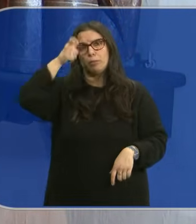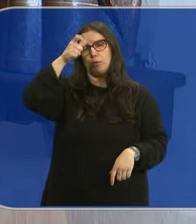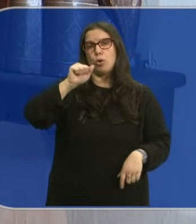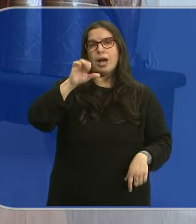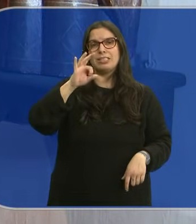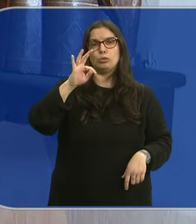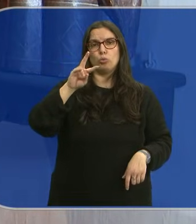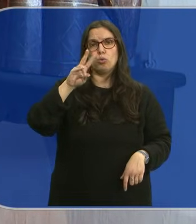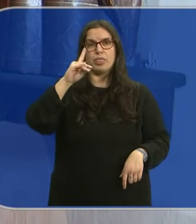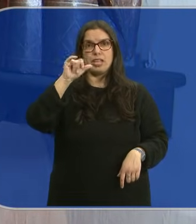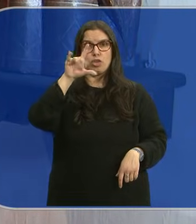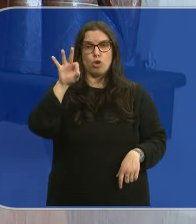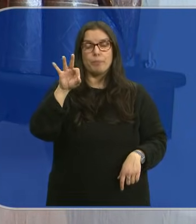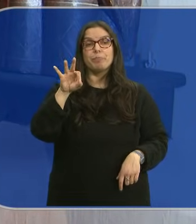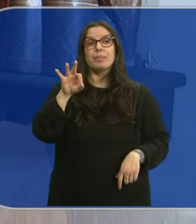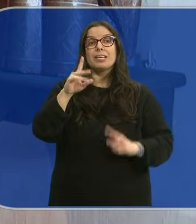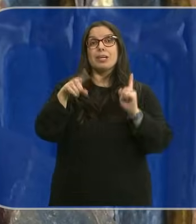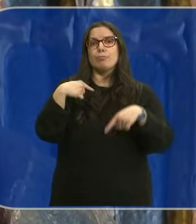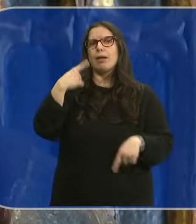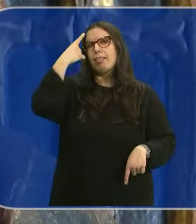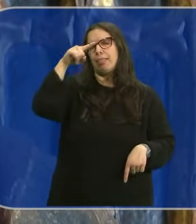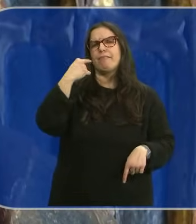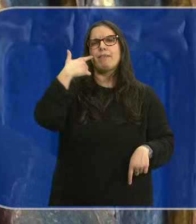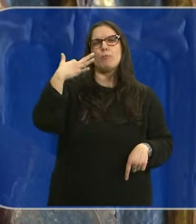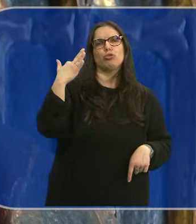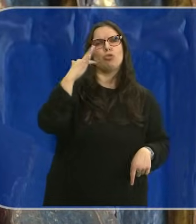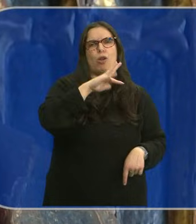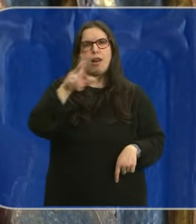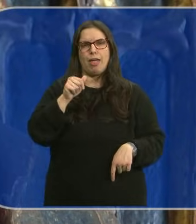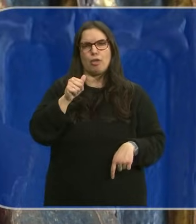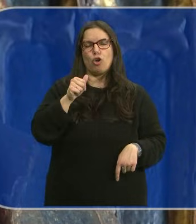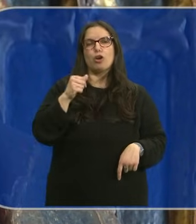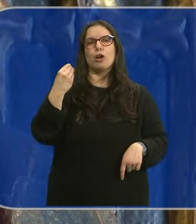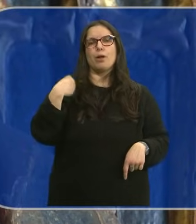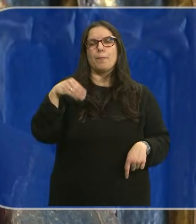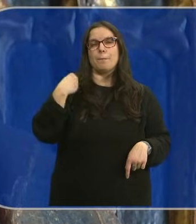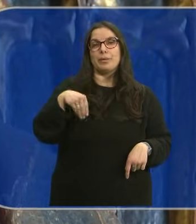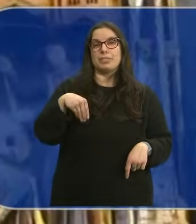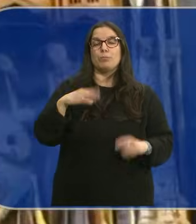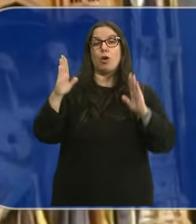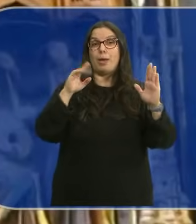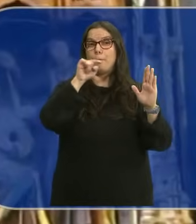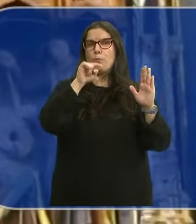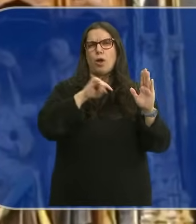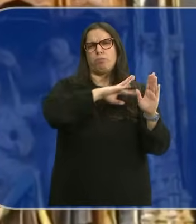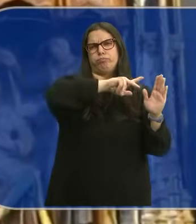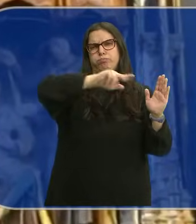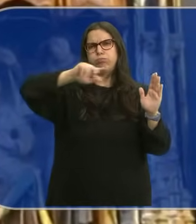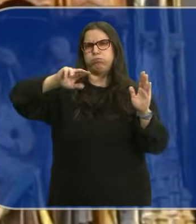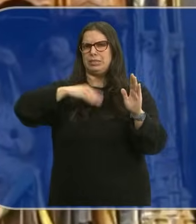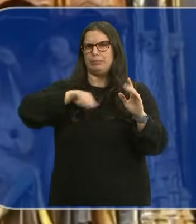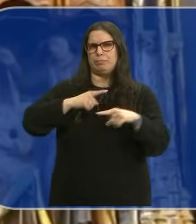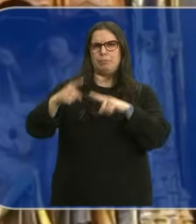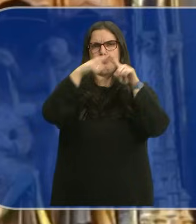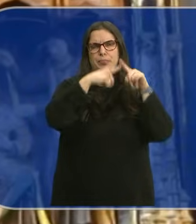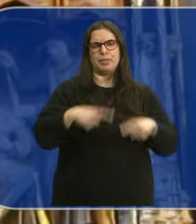Astudillo. Pronto las autoridades atribuyeron el robo al famoso ladrón de obras de arte Eric el Belga, que a finales de los 70 saqueó numerosos templos en nuestro